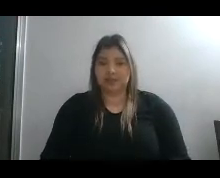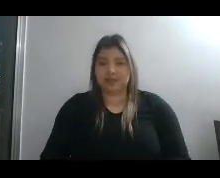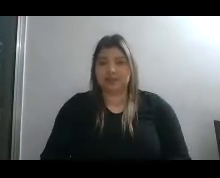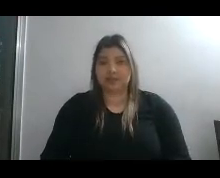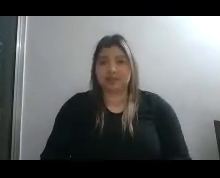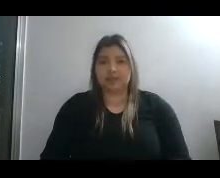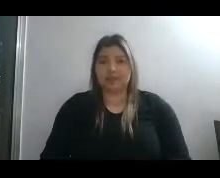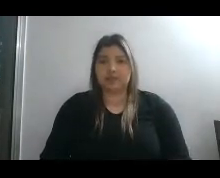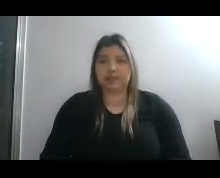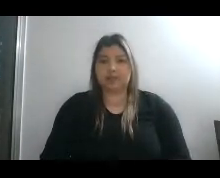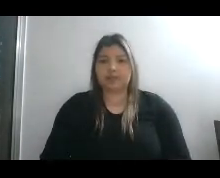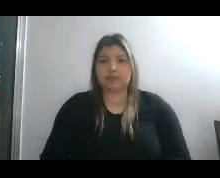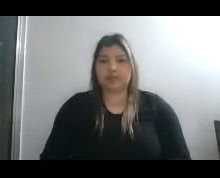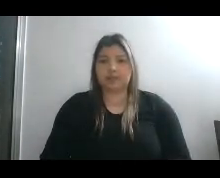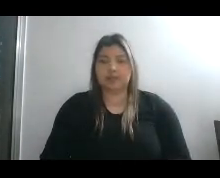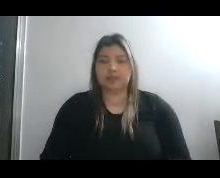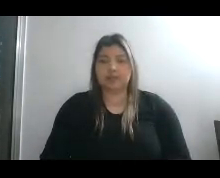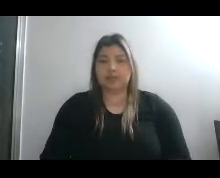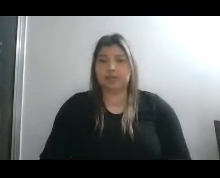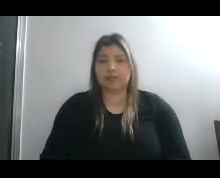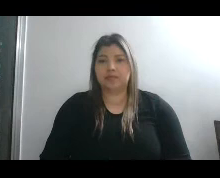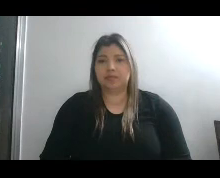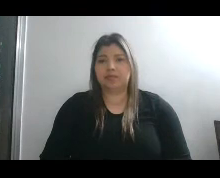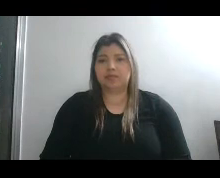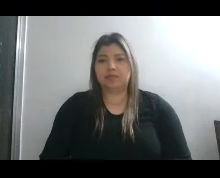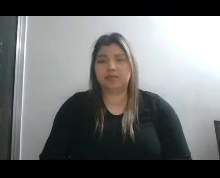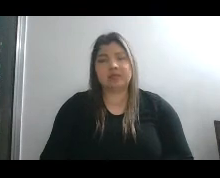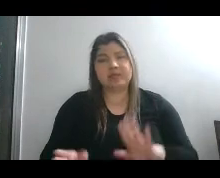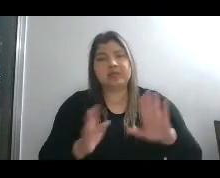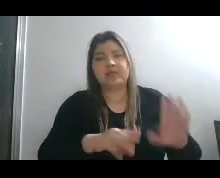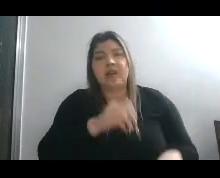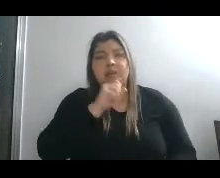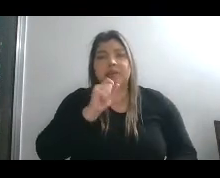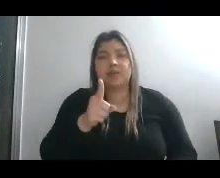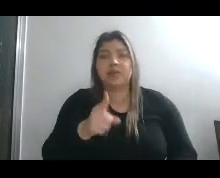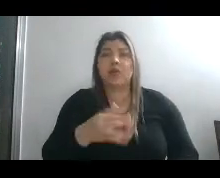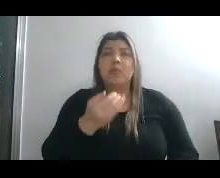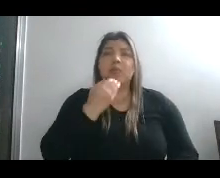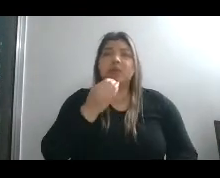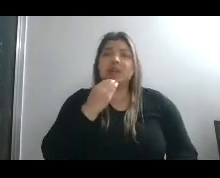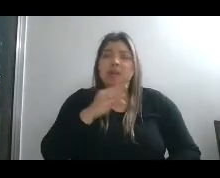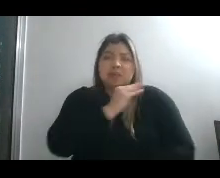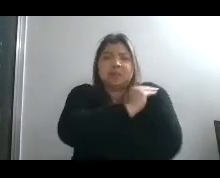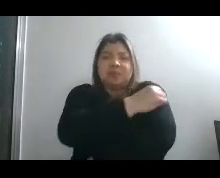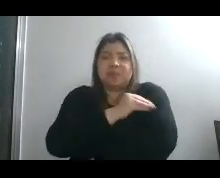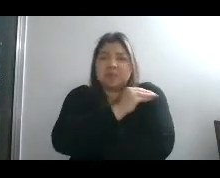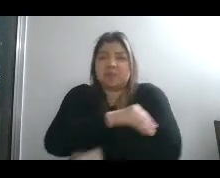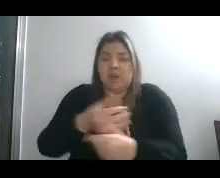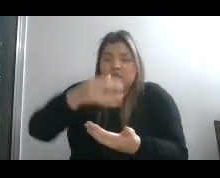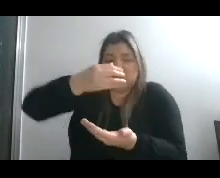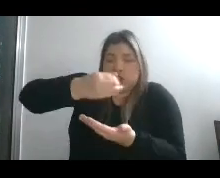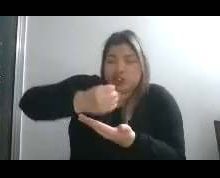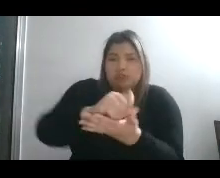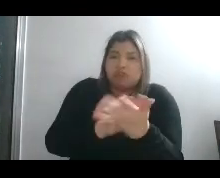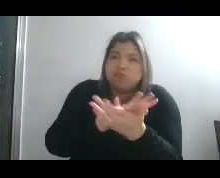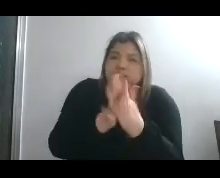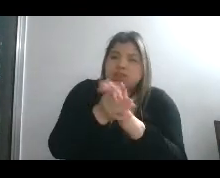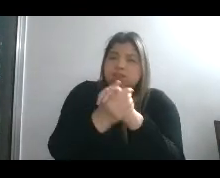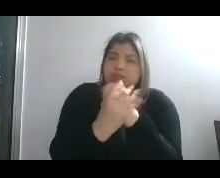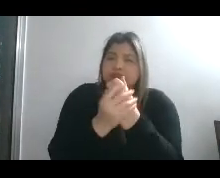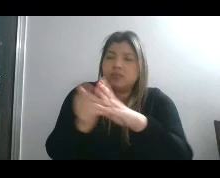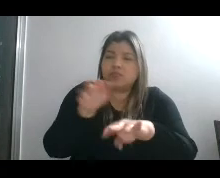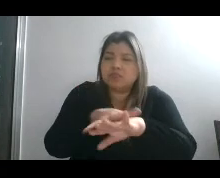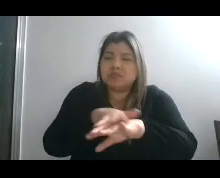Listo. ¿El gel antibacterial qué función cumple en cuanto a la prevención del COVID y en qué momento se recomienda su empleo?